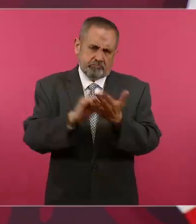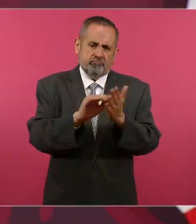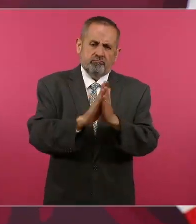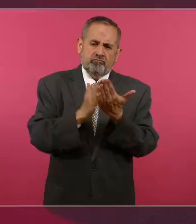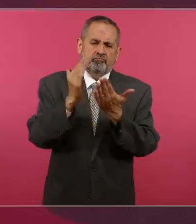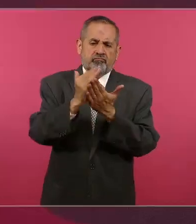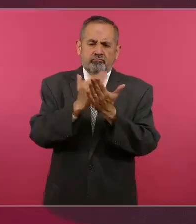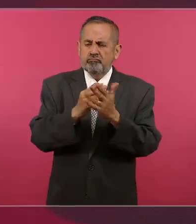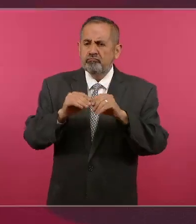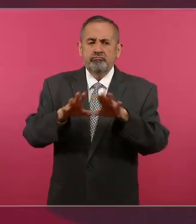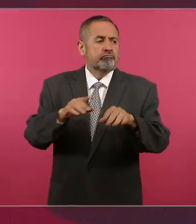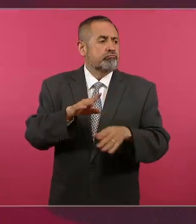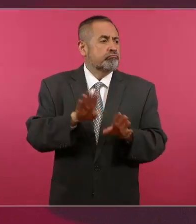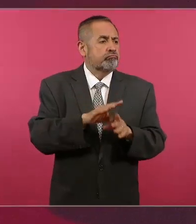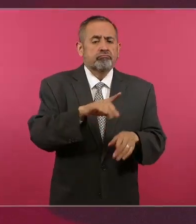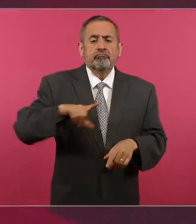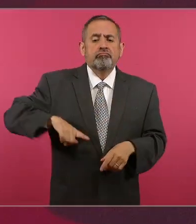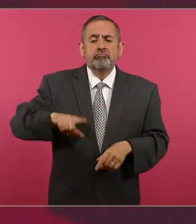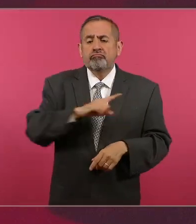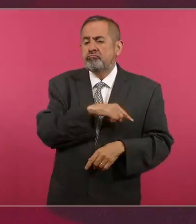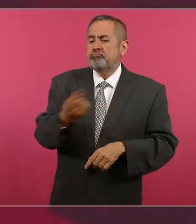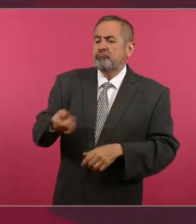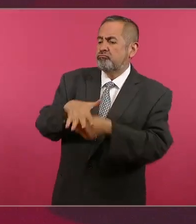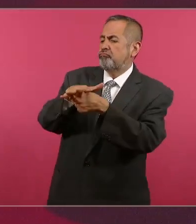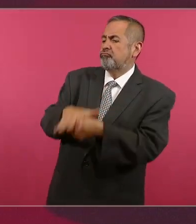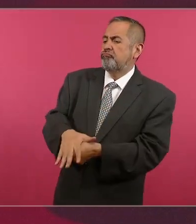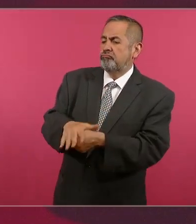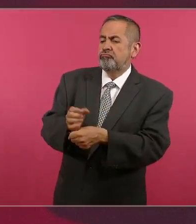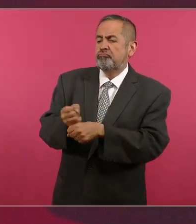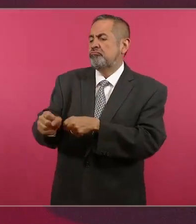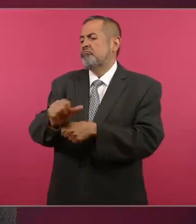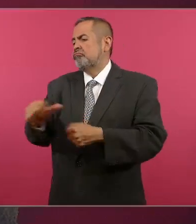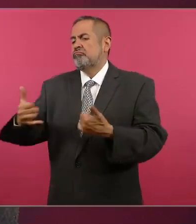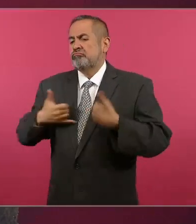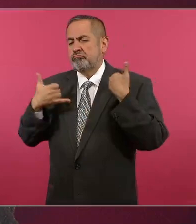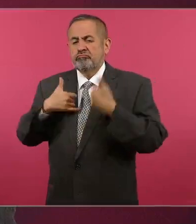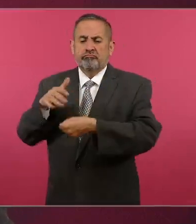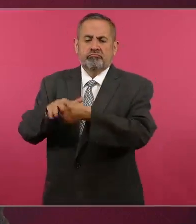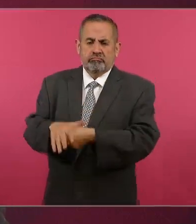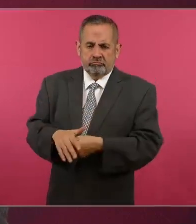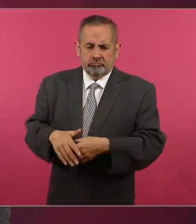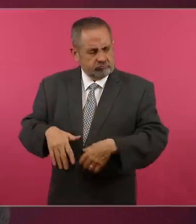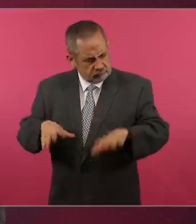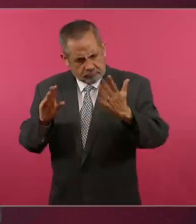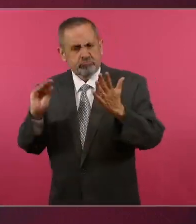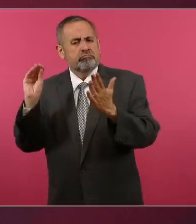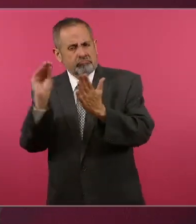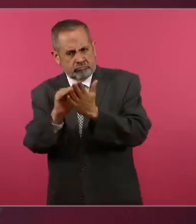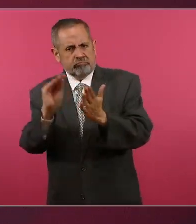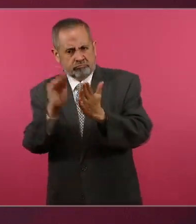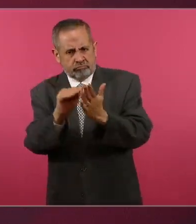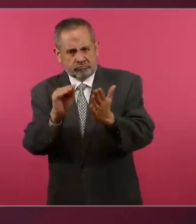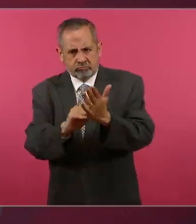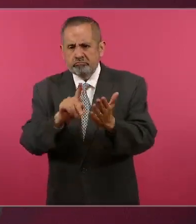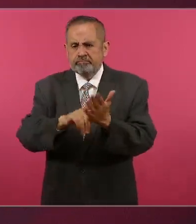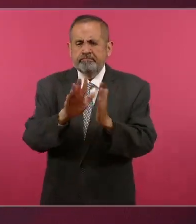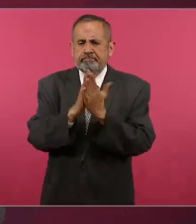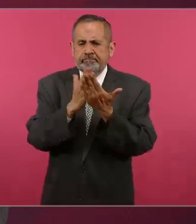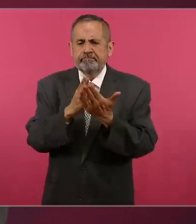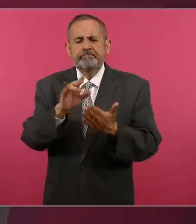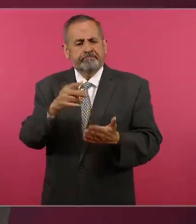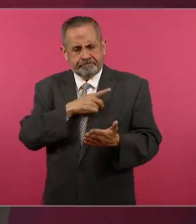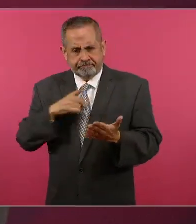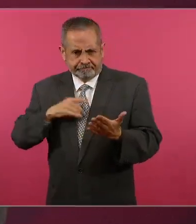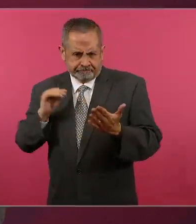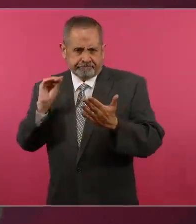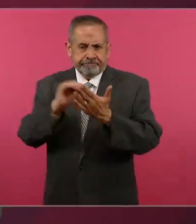la represión de los jóvenes? Entonces todo eso tiene que estar en los libros, y